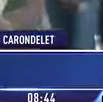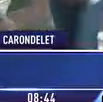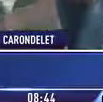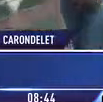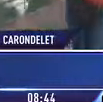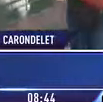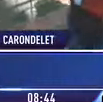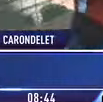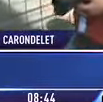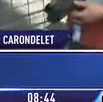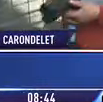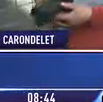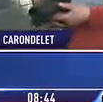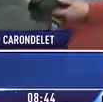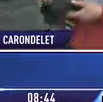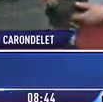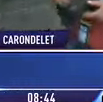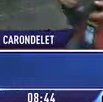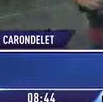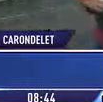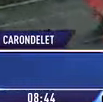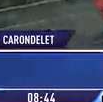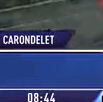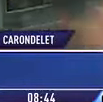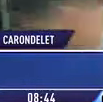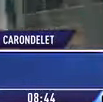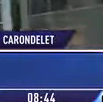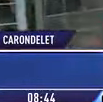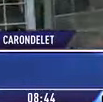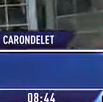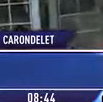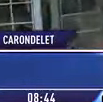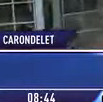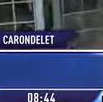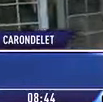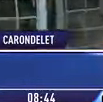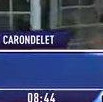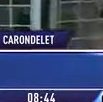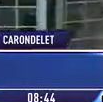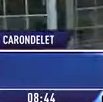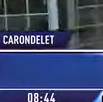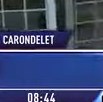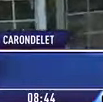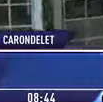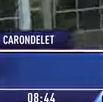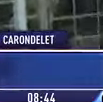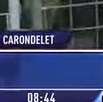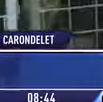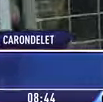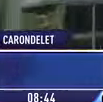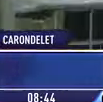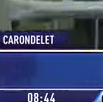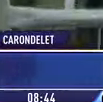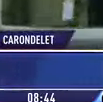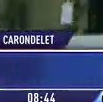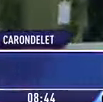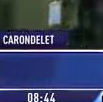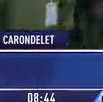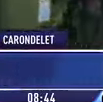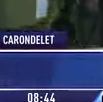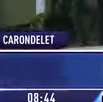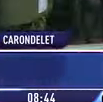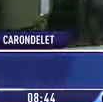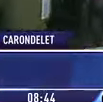porque son trabajadores de esta función que no se ha disuelto. Lo que se disolvió es la asamblea actual, nada más. Muchísimas gracias. Son